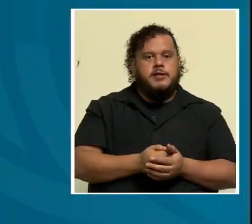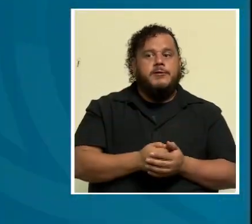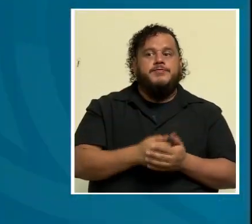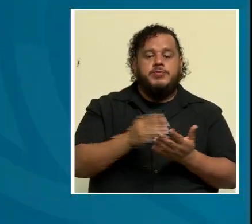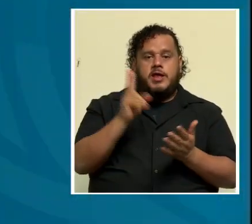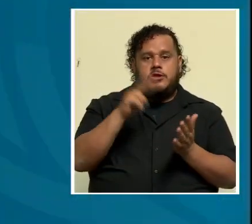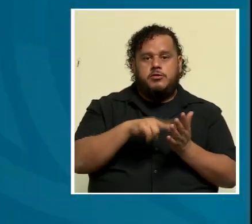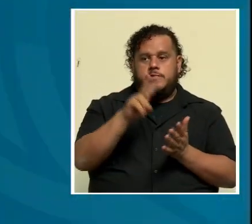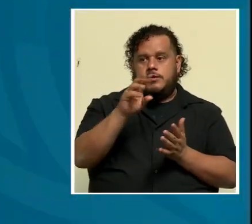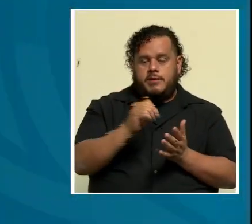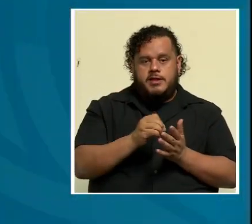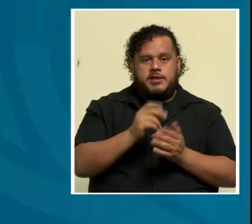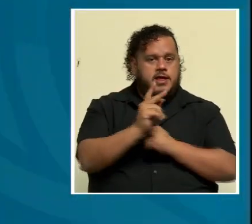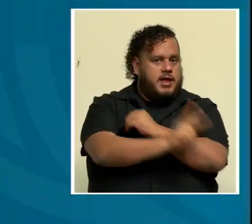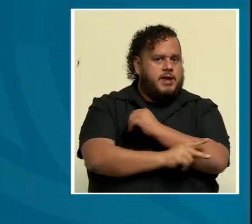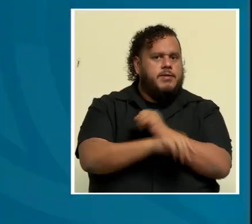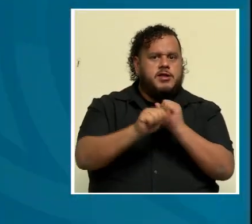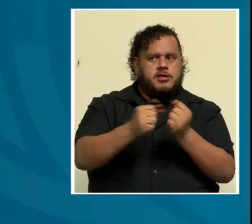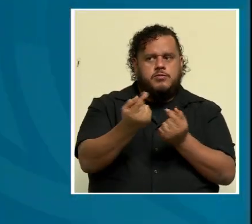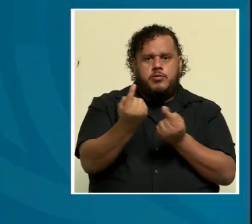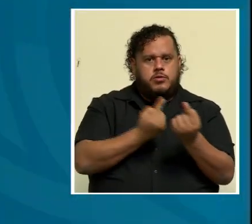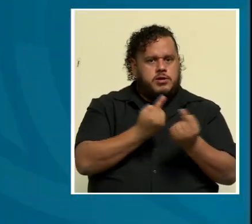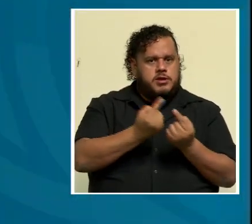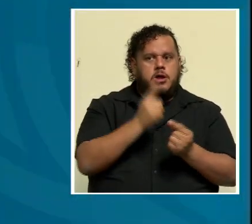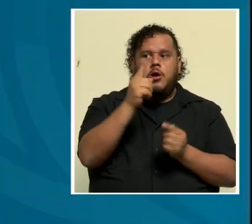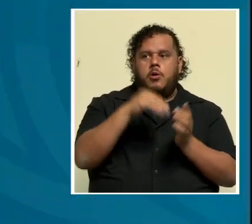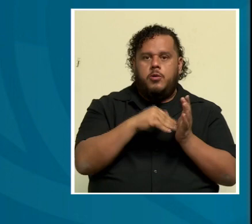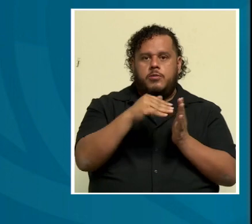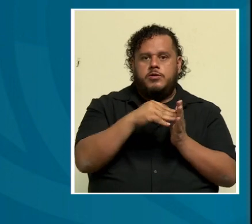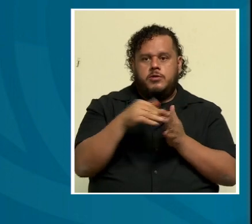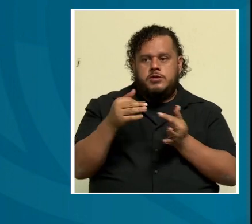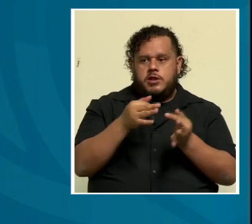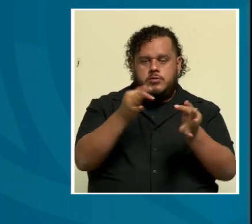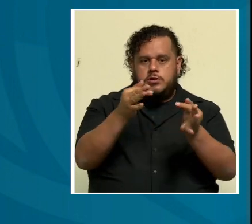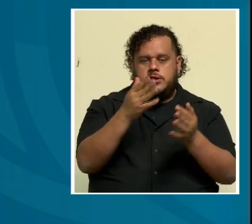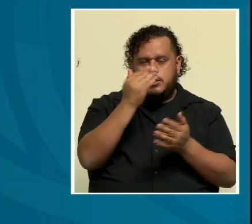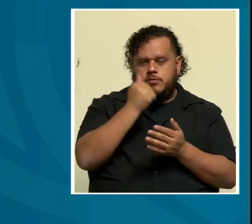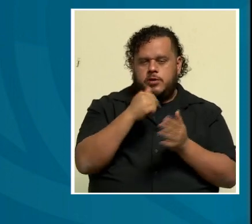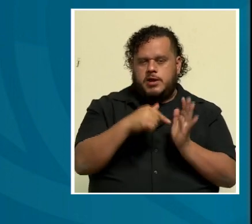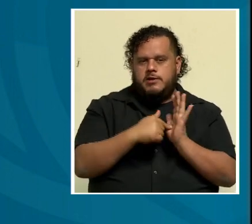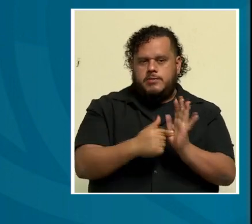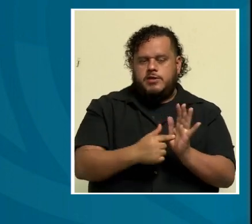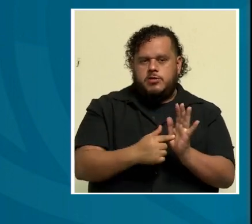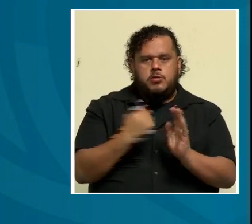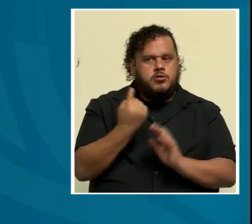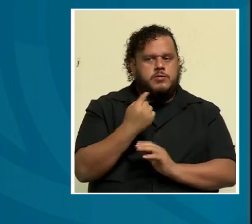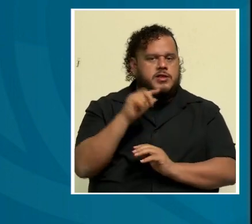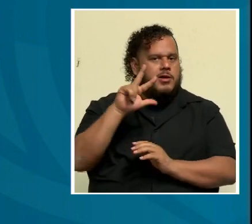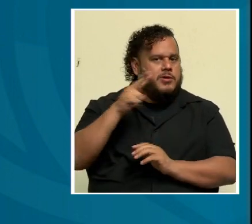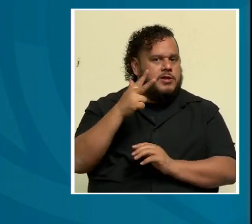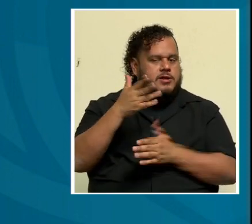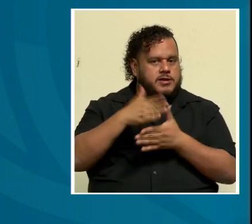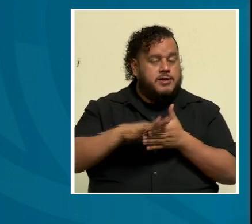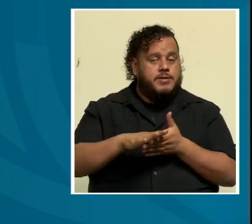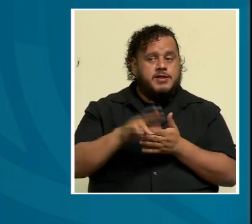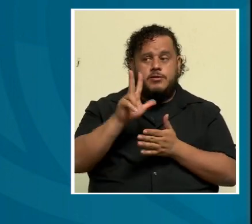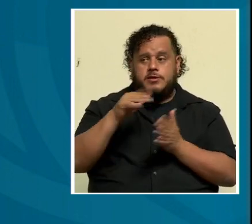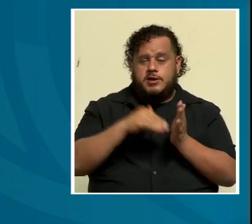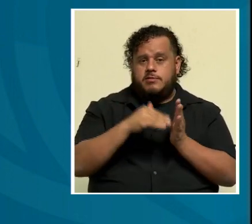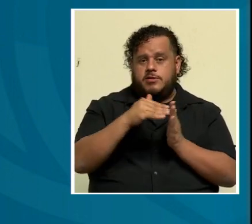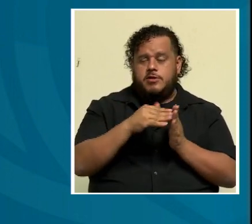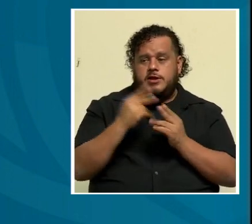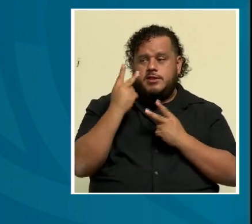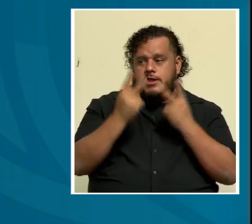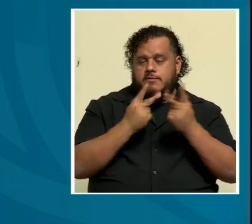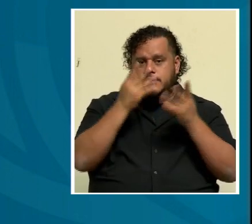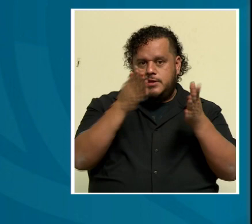el 2020, el país pudo recibir solo 1 millón de turistas, lo que representó tan solo una tercera parte de los 3 millones de